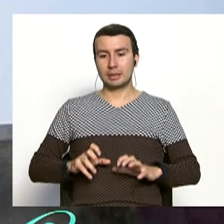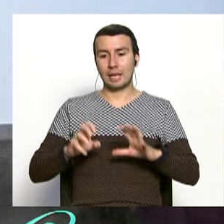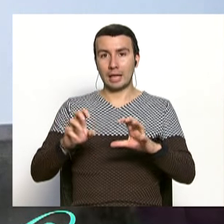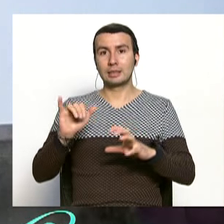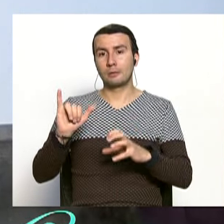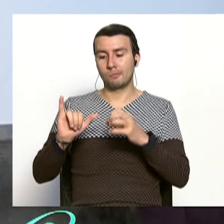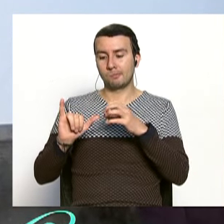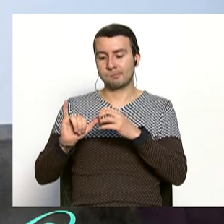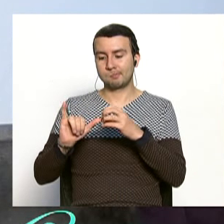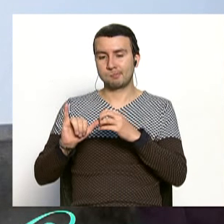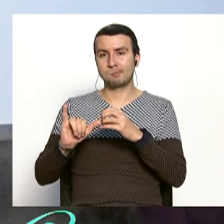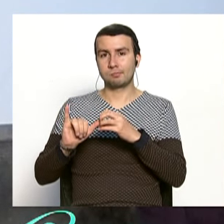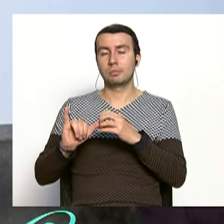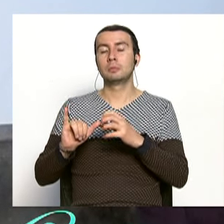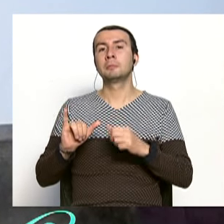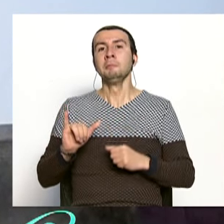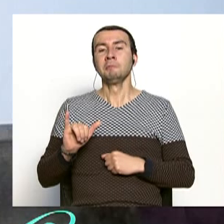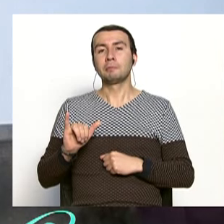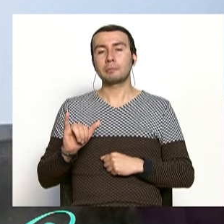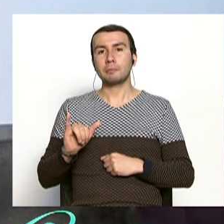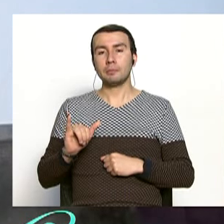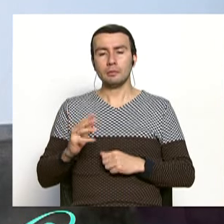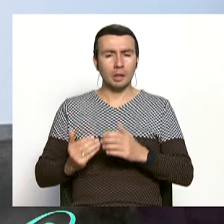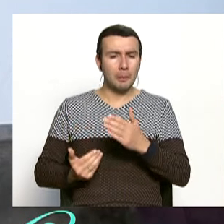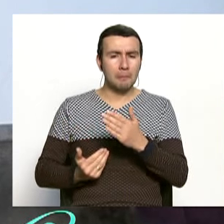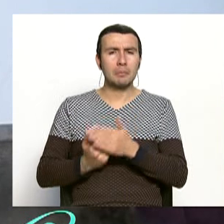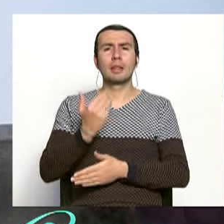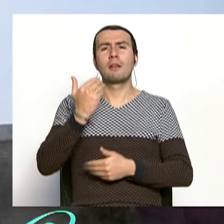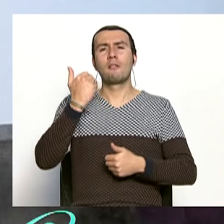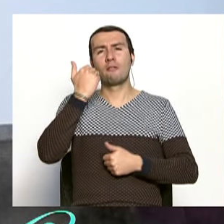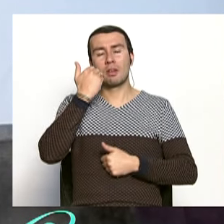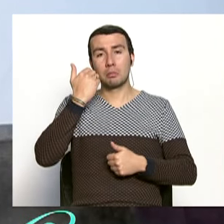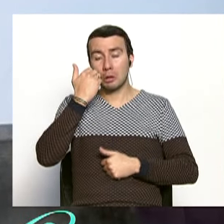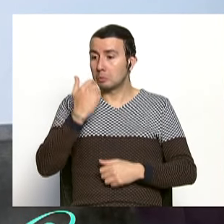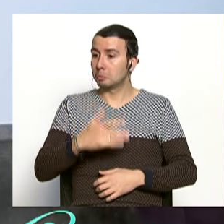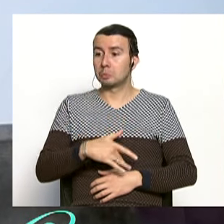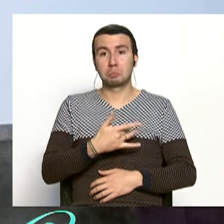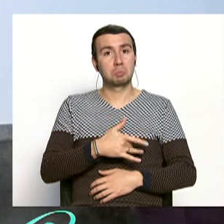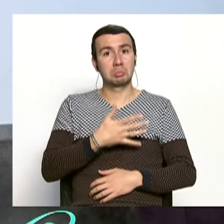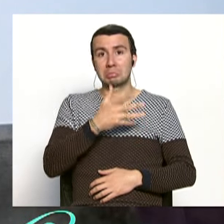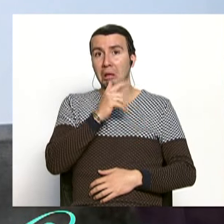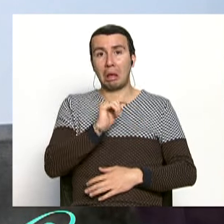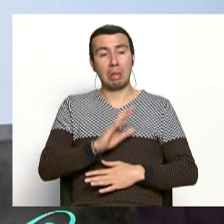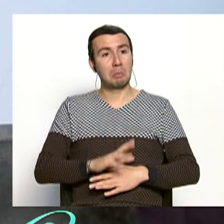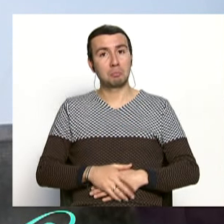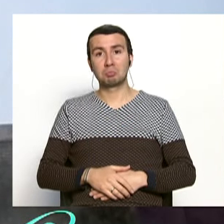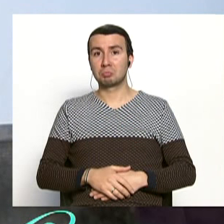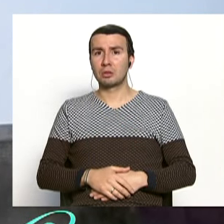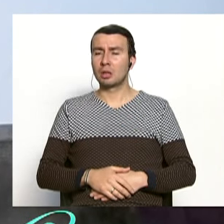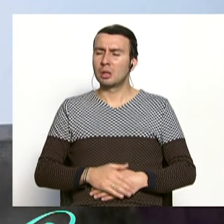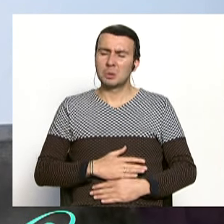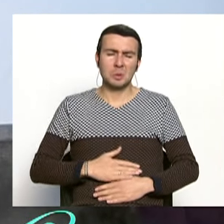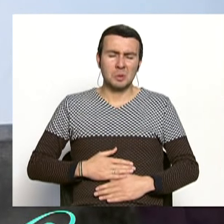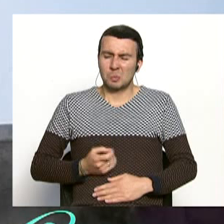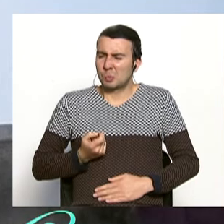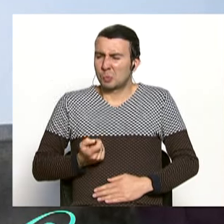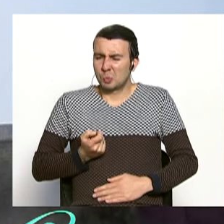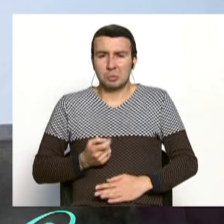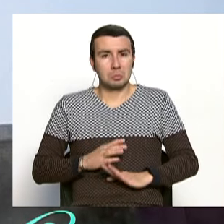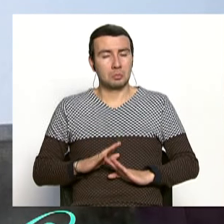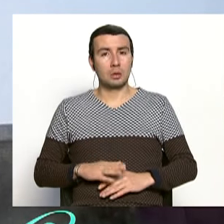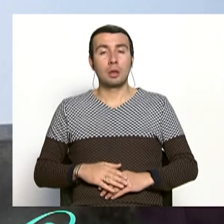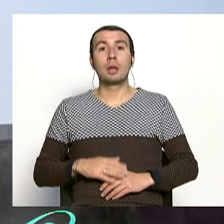comienzo de la enfermedad cursa casi que asintomático eh molestias mínimas y posteriormente cuando